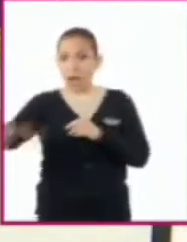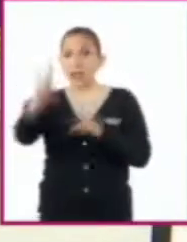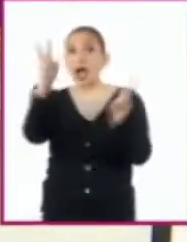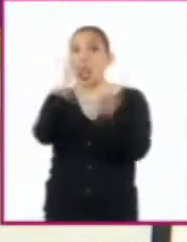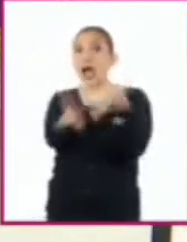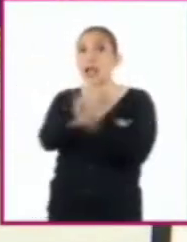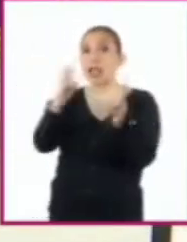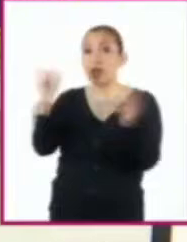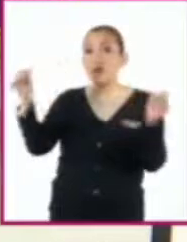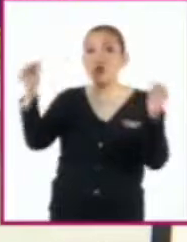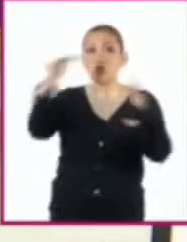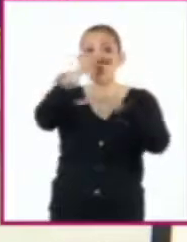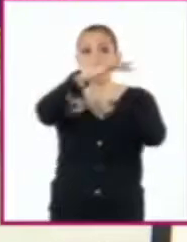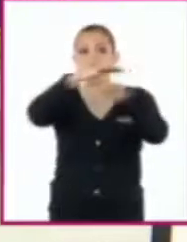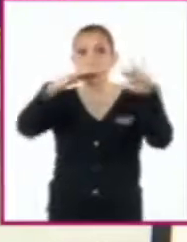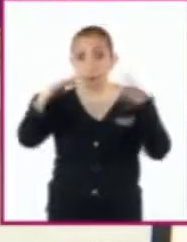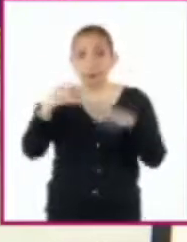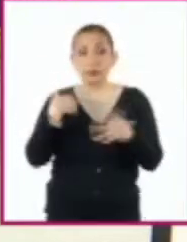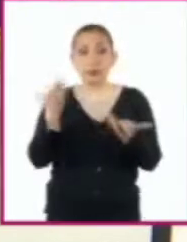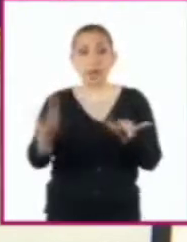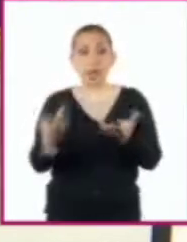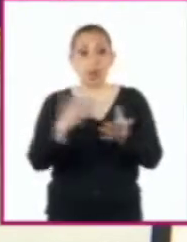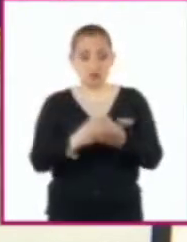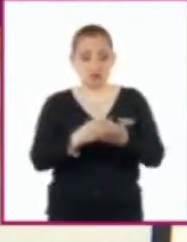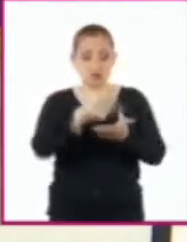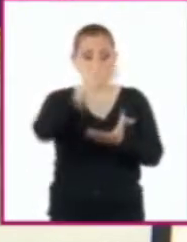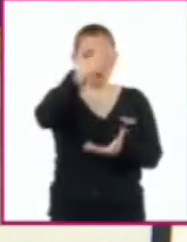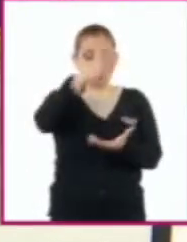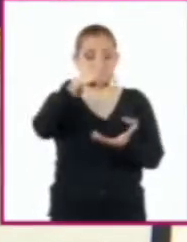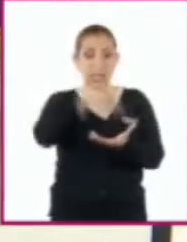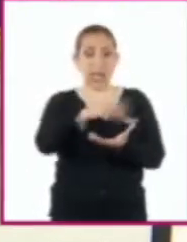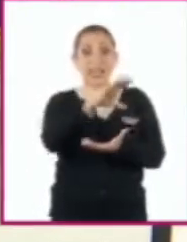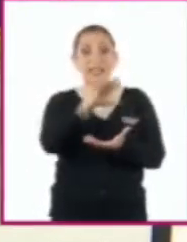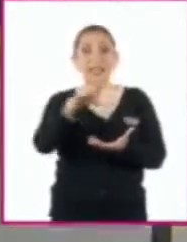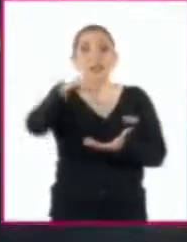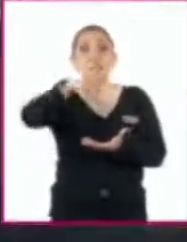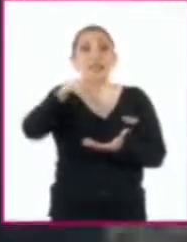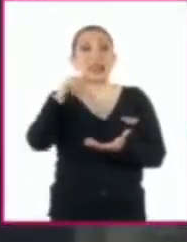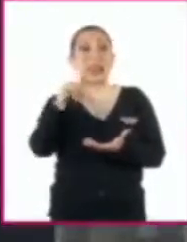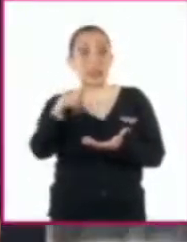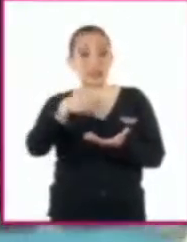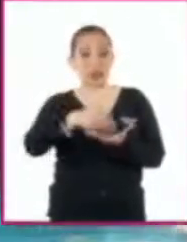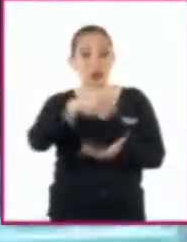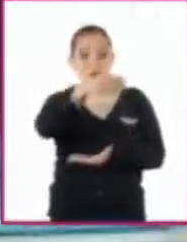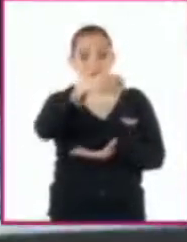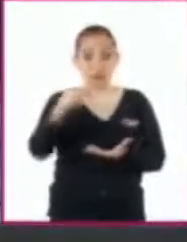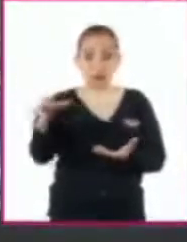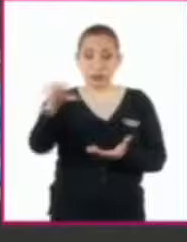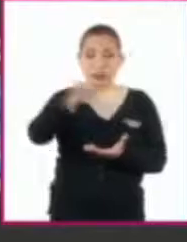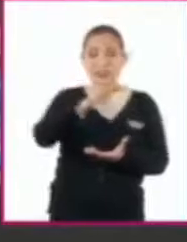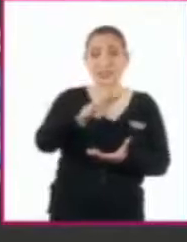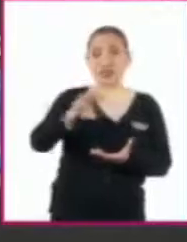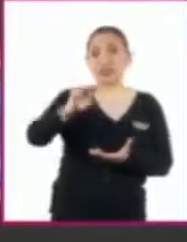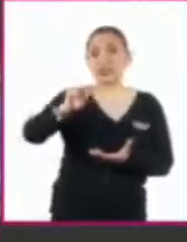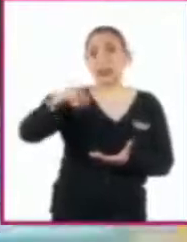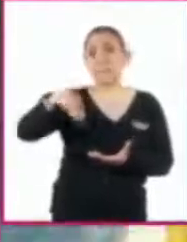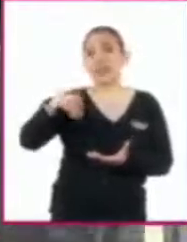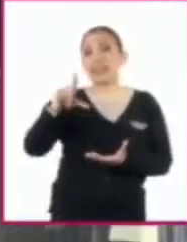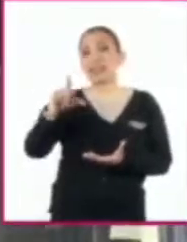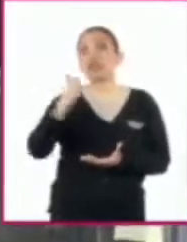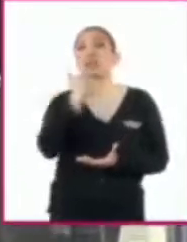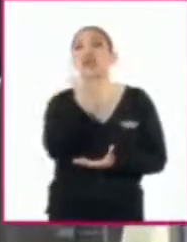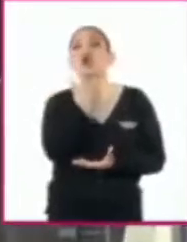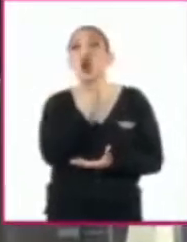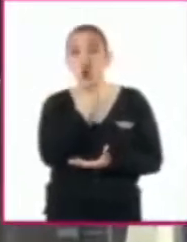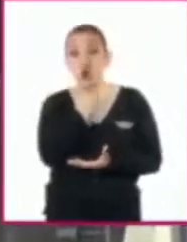ventilada. En un depósito o botella con capacidad de 500 mililitros, viertan 380 mililitros de